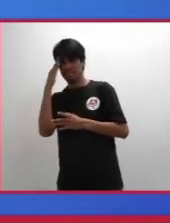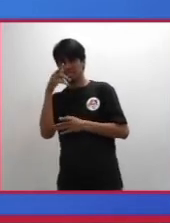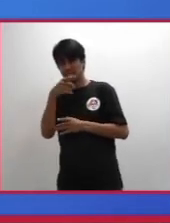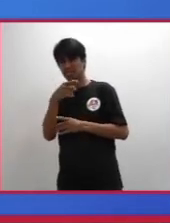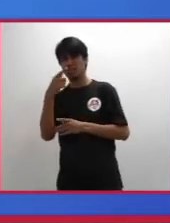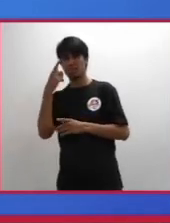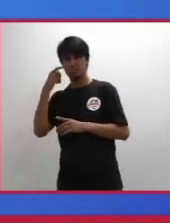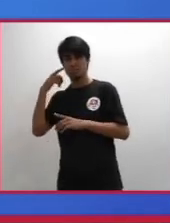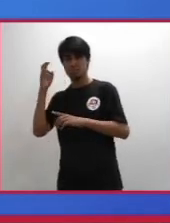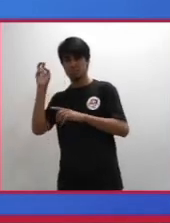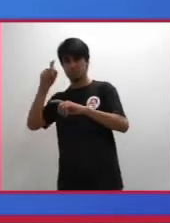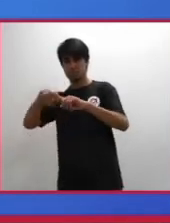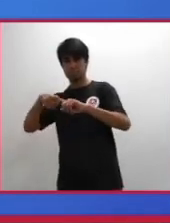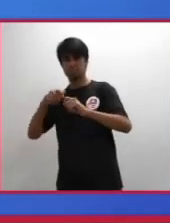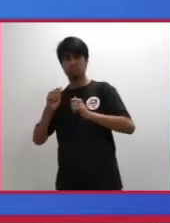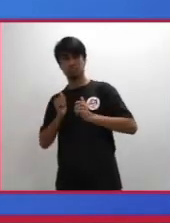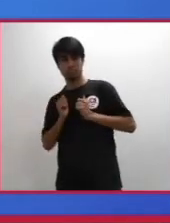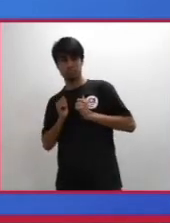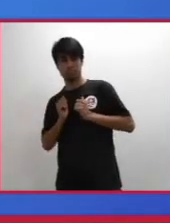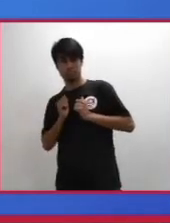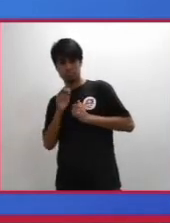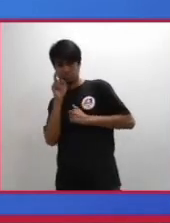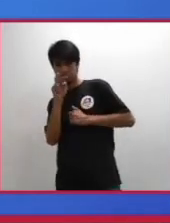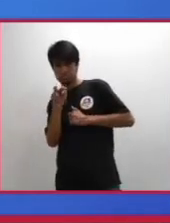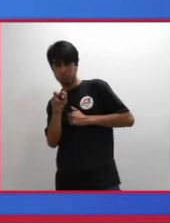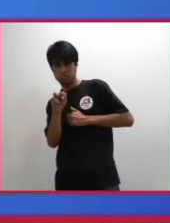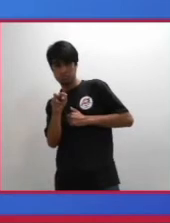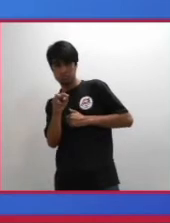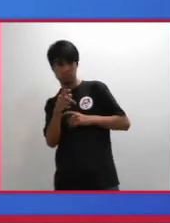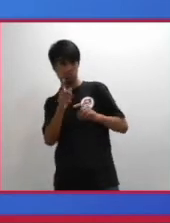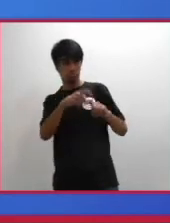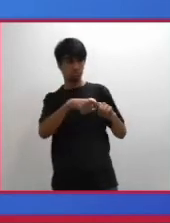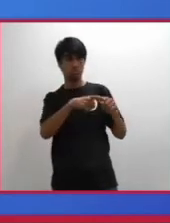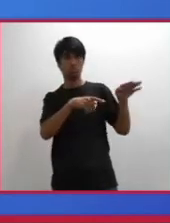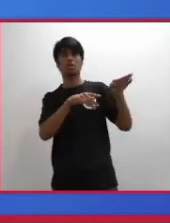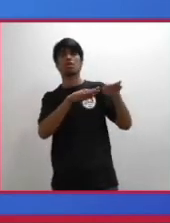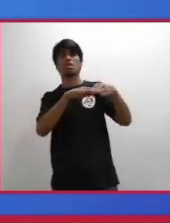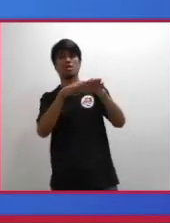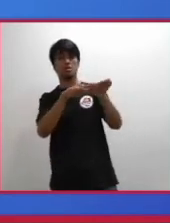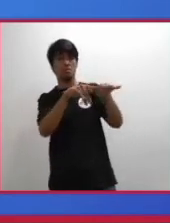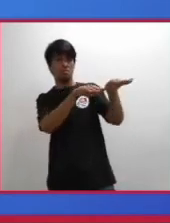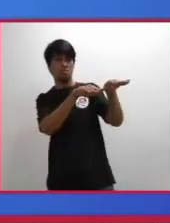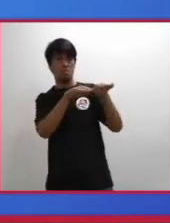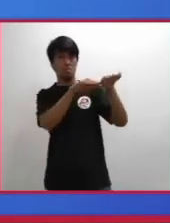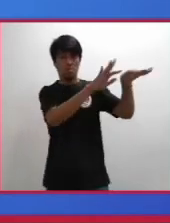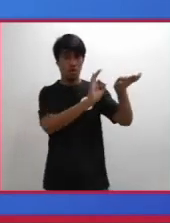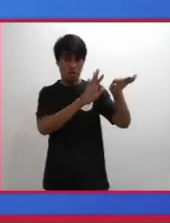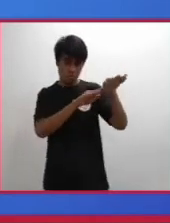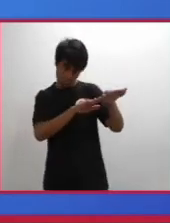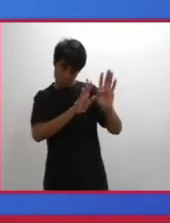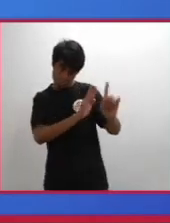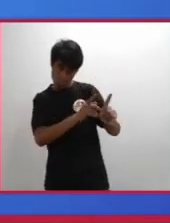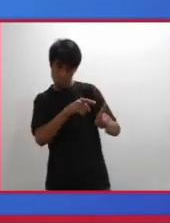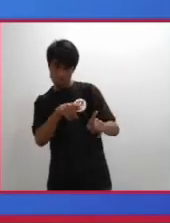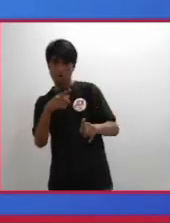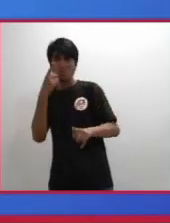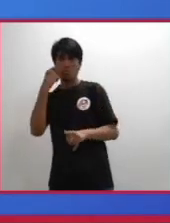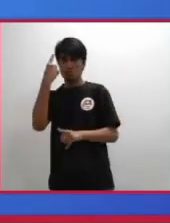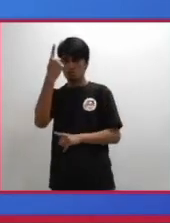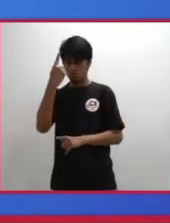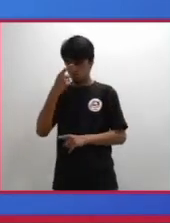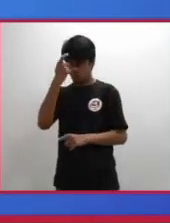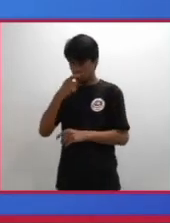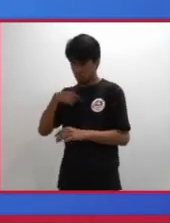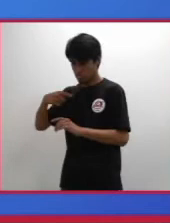operador del guincho o la grúa está atento, el camión está quieto, no está en movimiento y es una sola persona la que